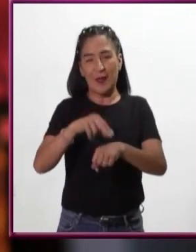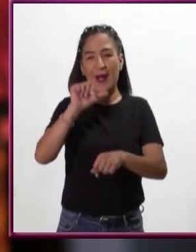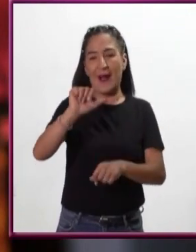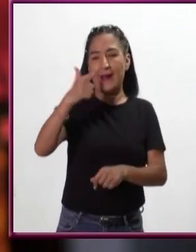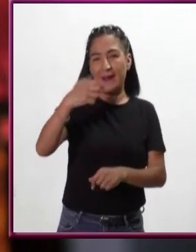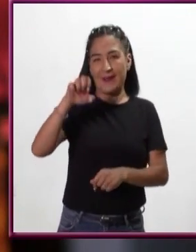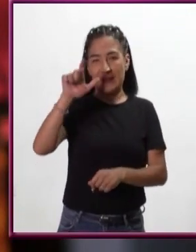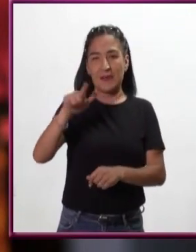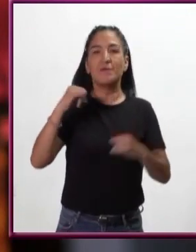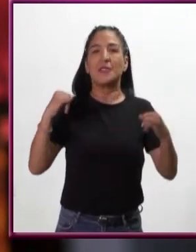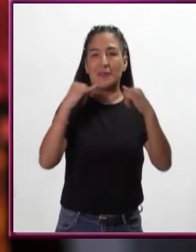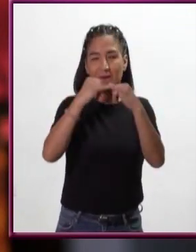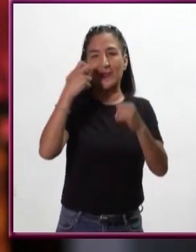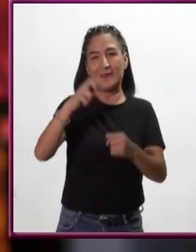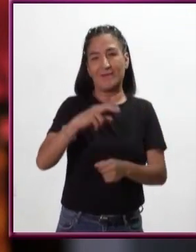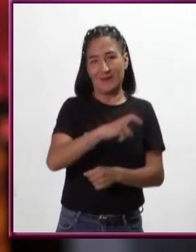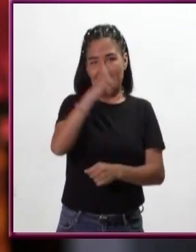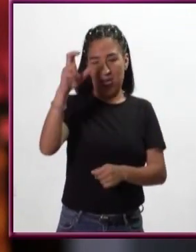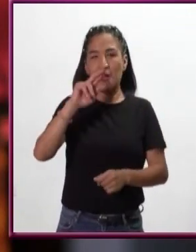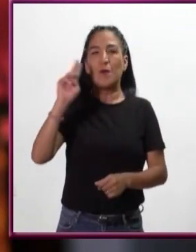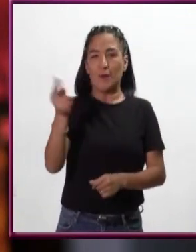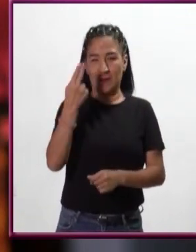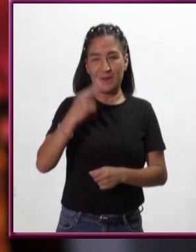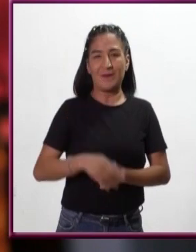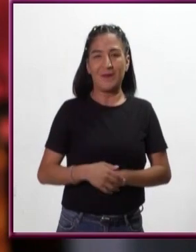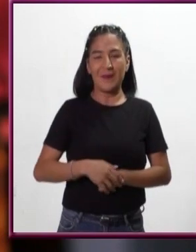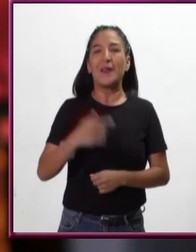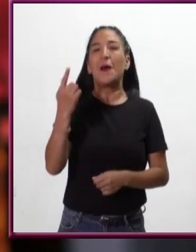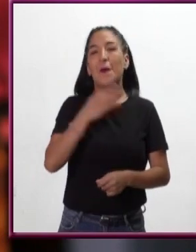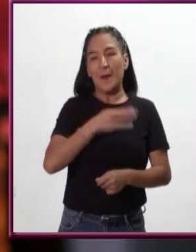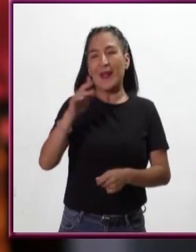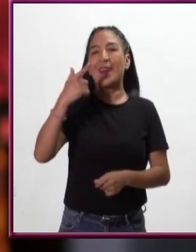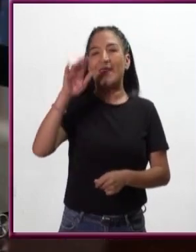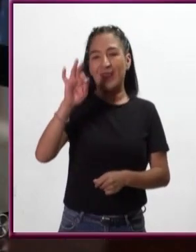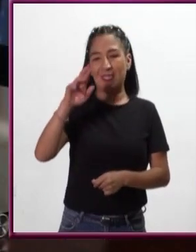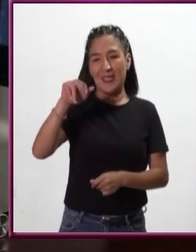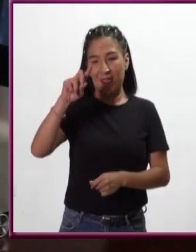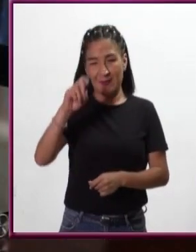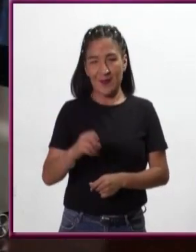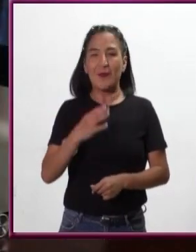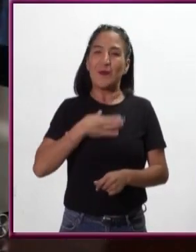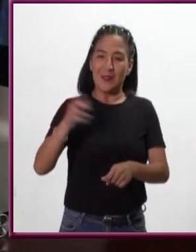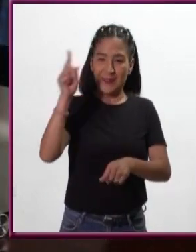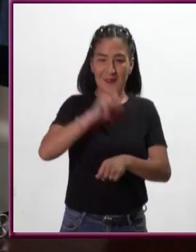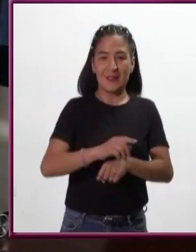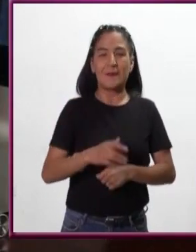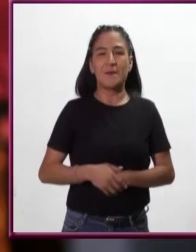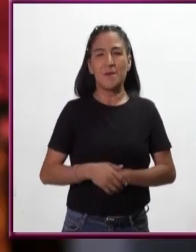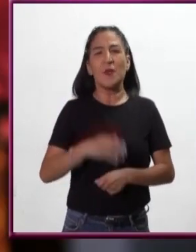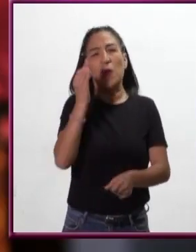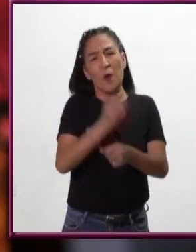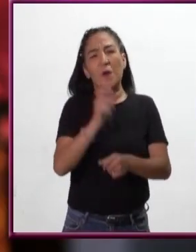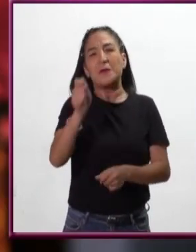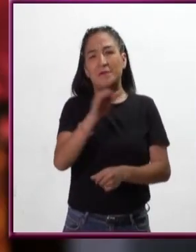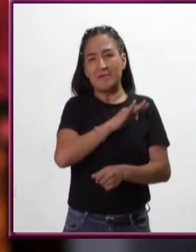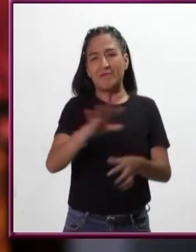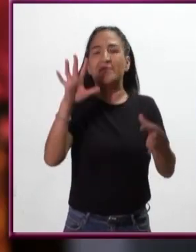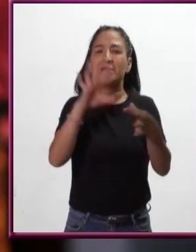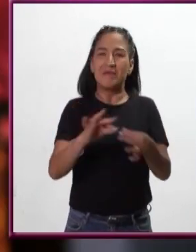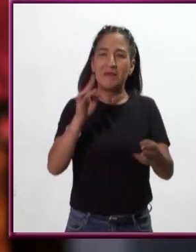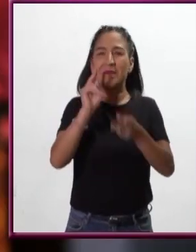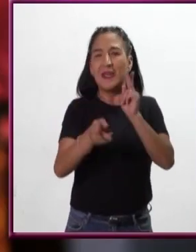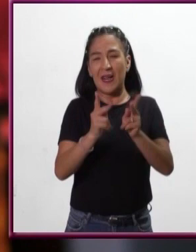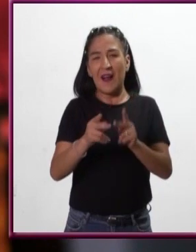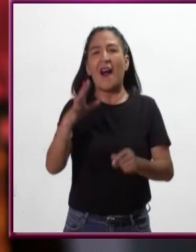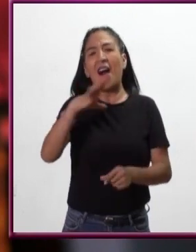Uribe del Instituto de Astronomía de la UNAM. ¿Qué tal, Fernando? Buenos días. Hola, buenos días. Hoy podrías